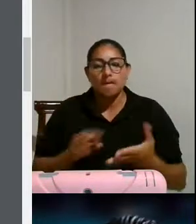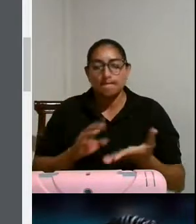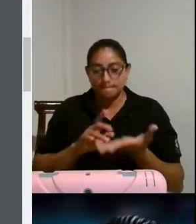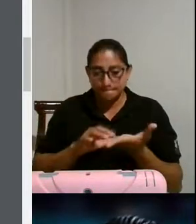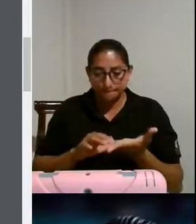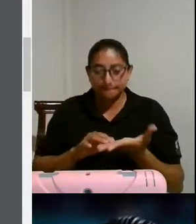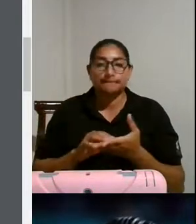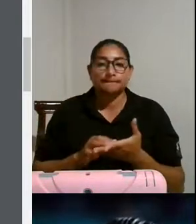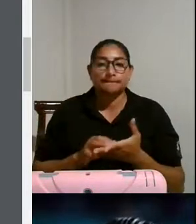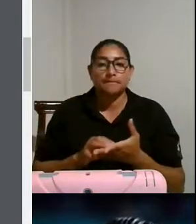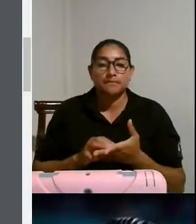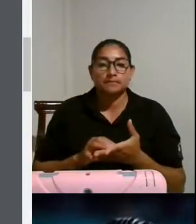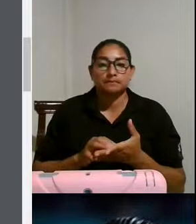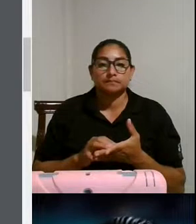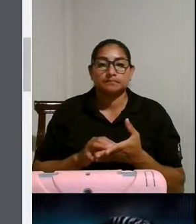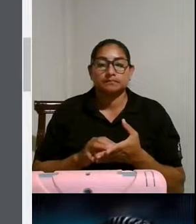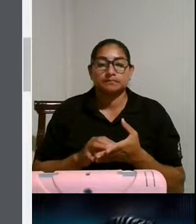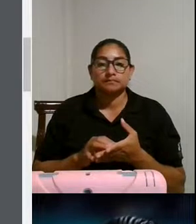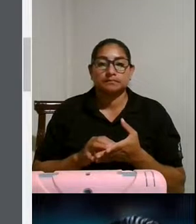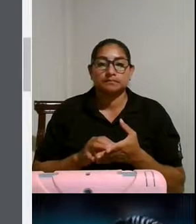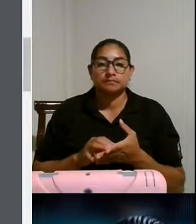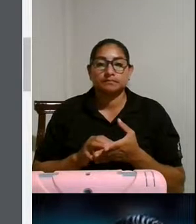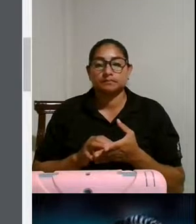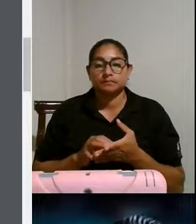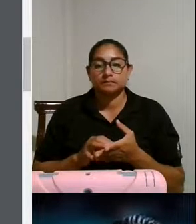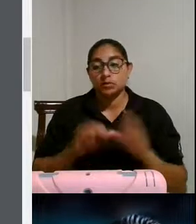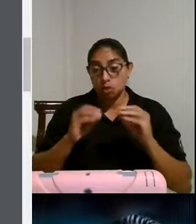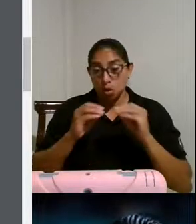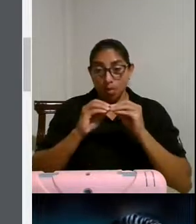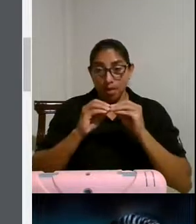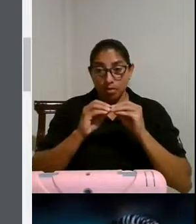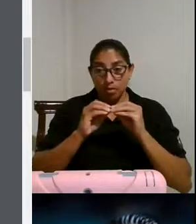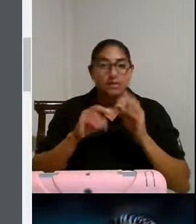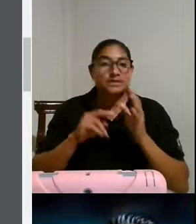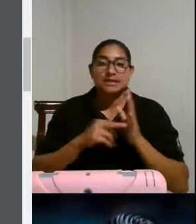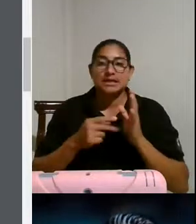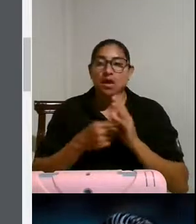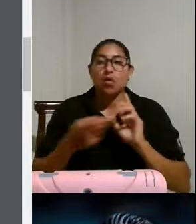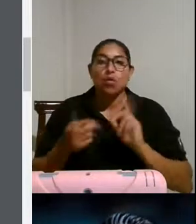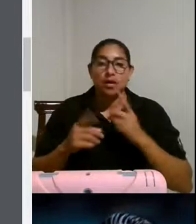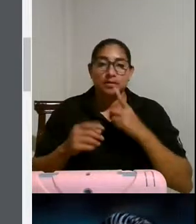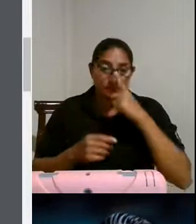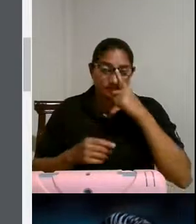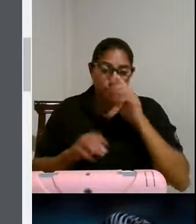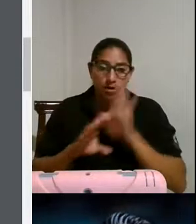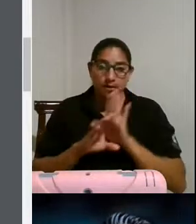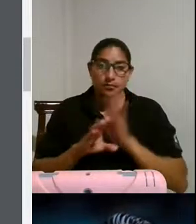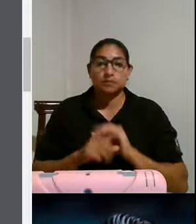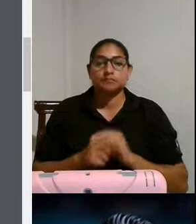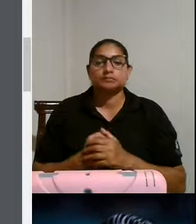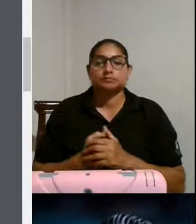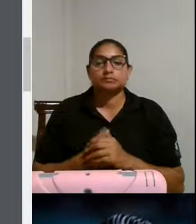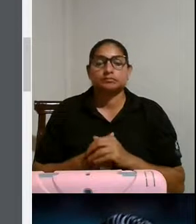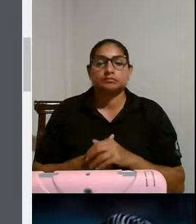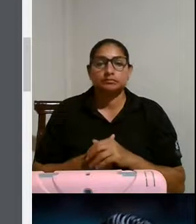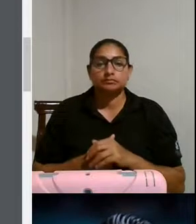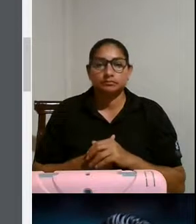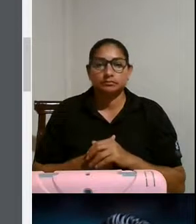tenemos, en este caso, en el numerador. Acá nosotros tenemos